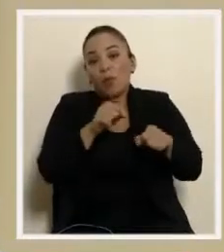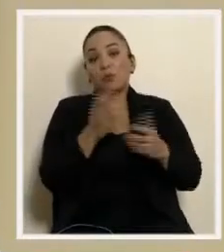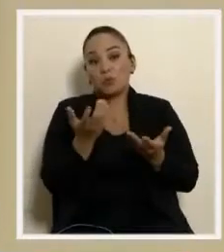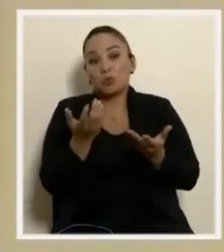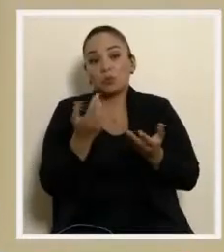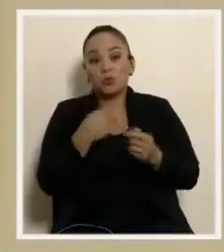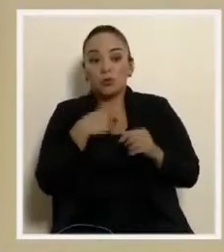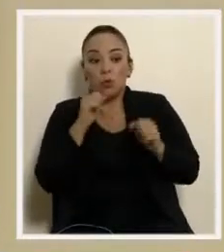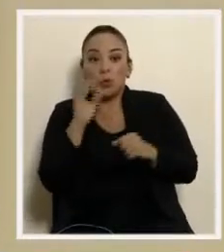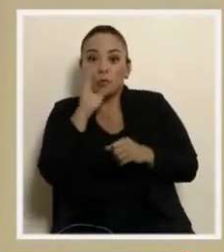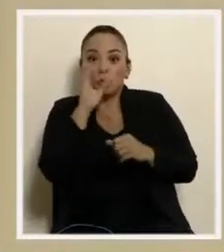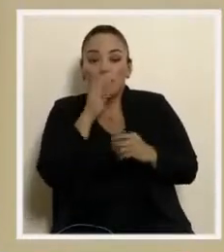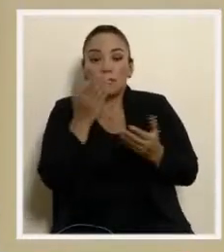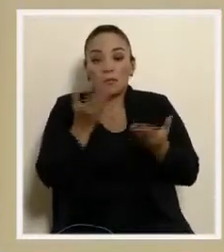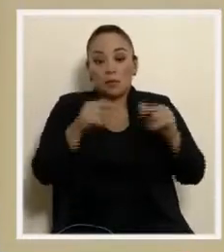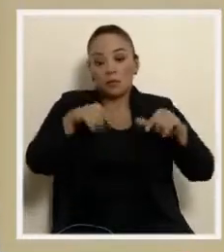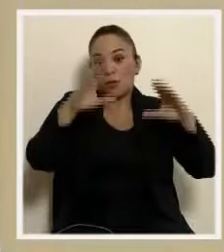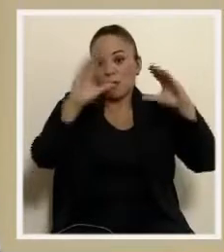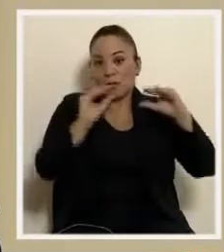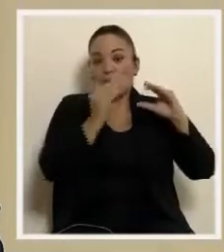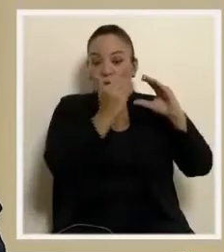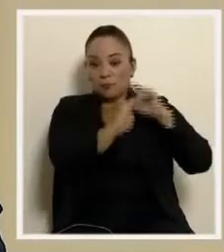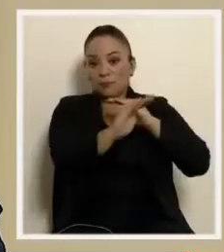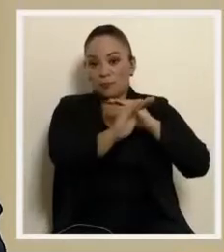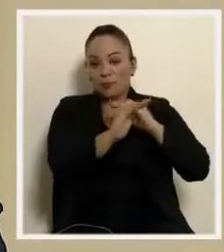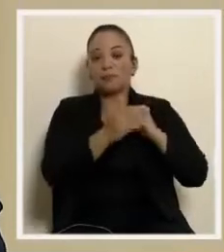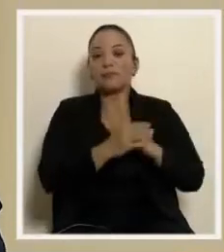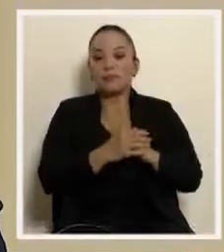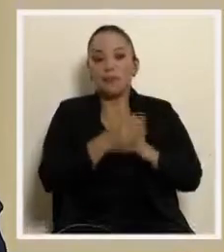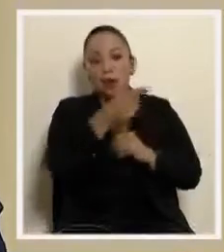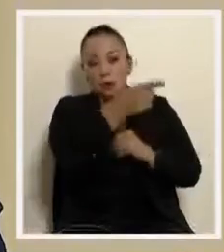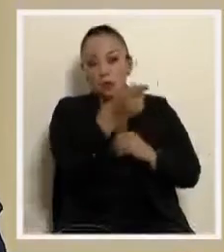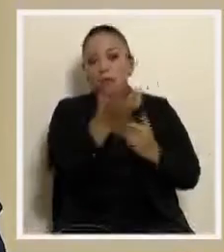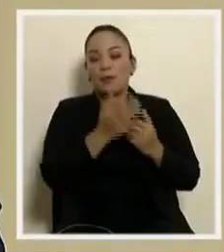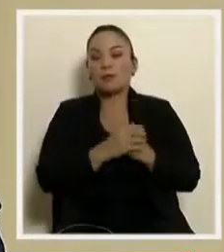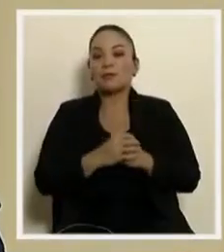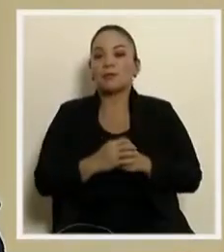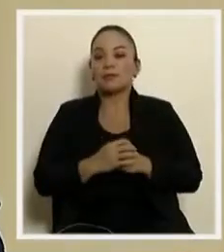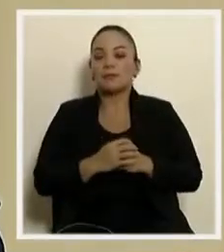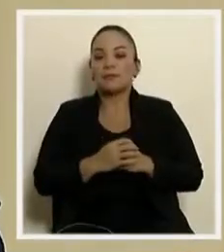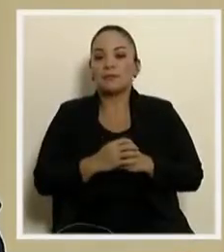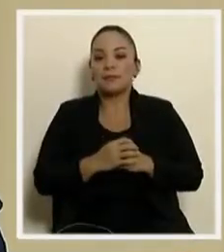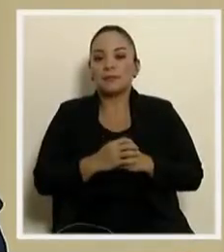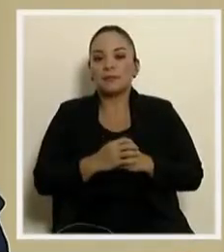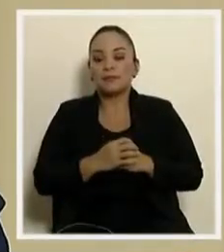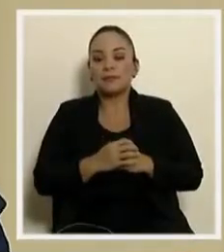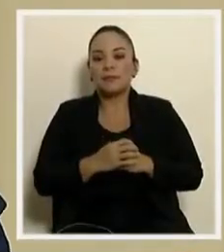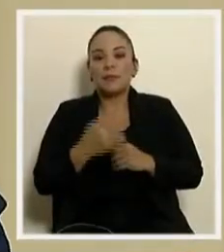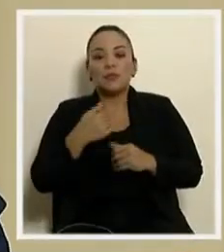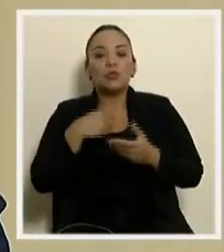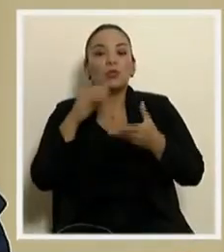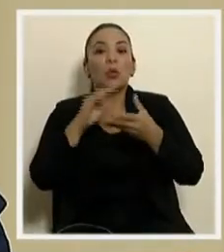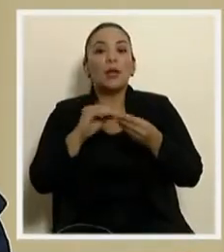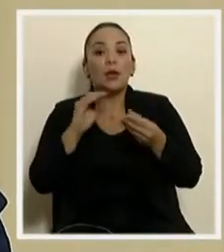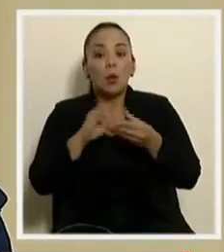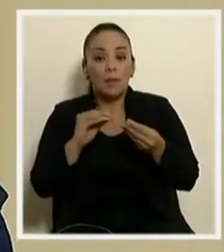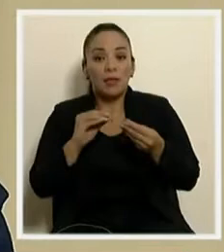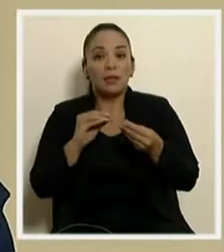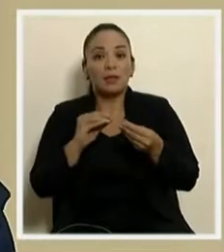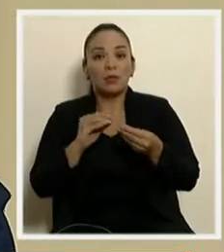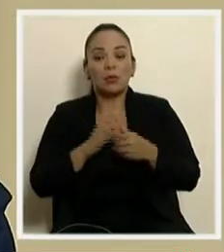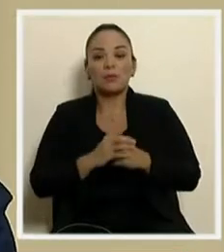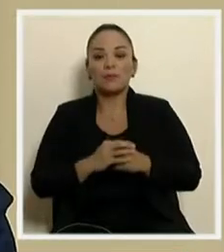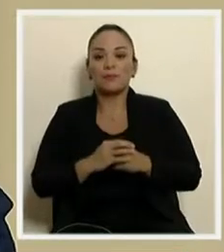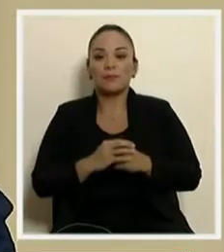en la tarde misma y hacérselo llegar al medio. Le comento que lo